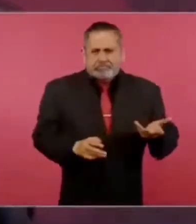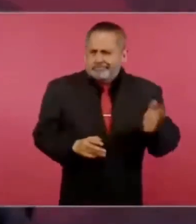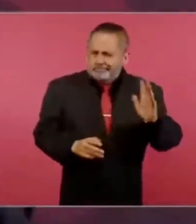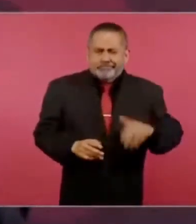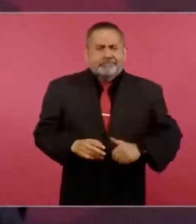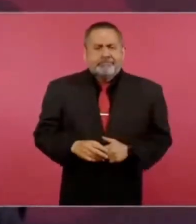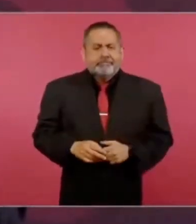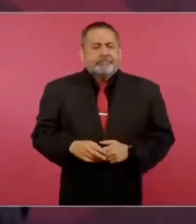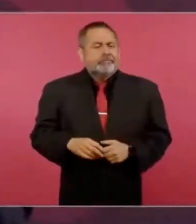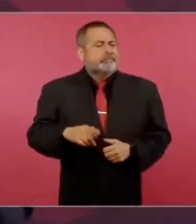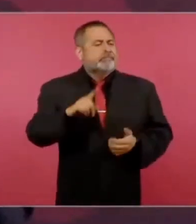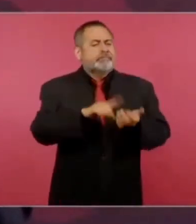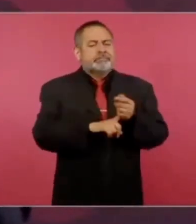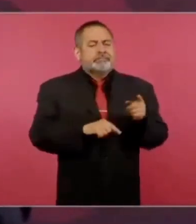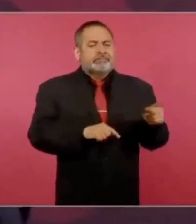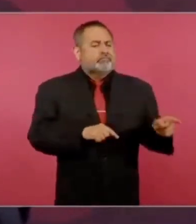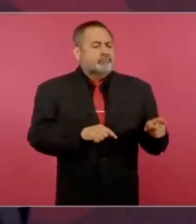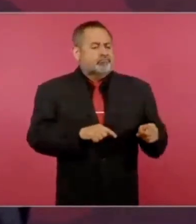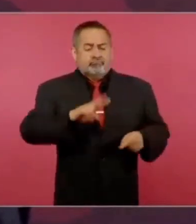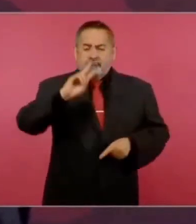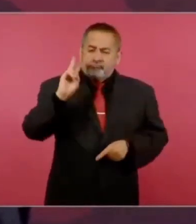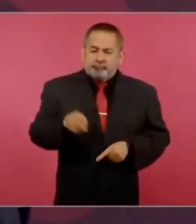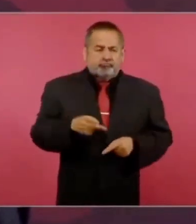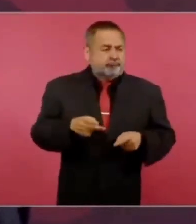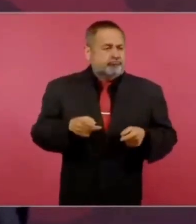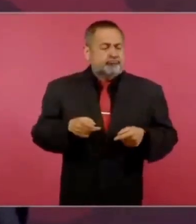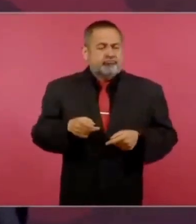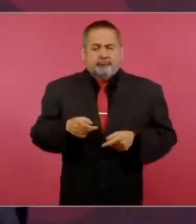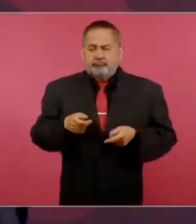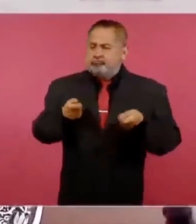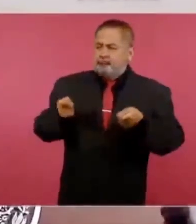era el poder de la simulación,